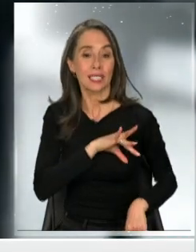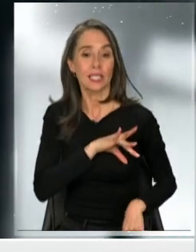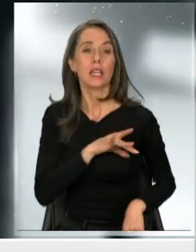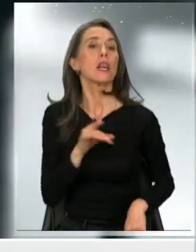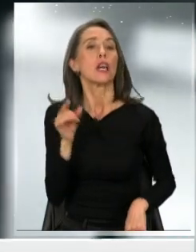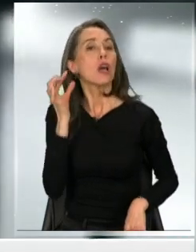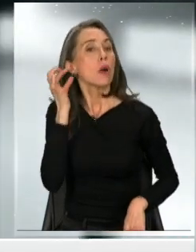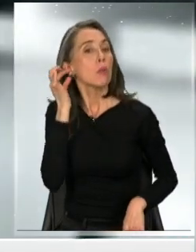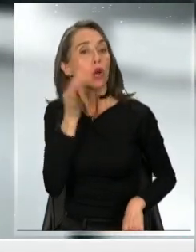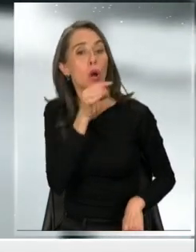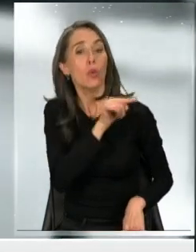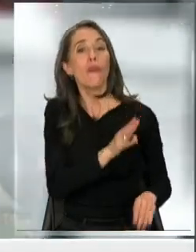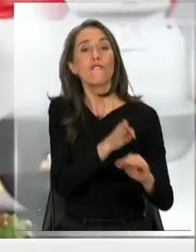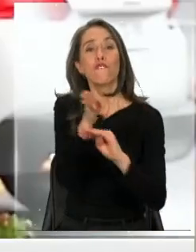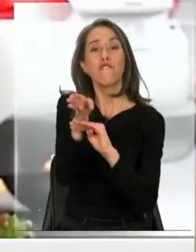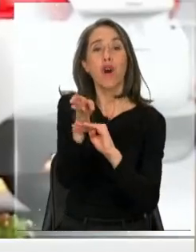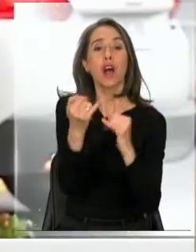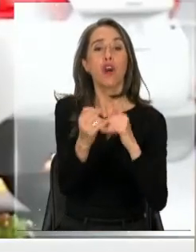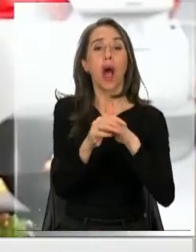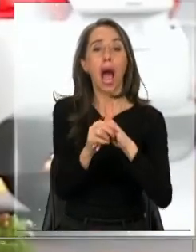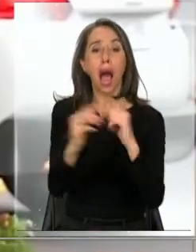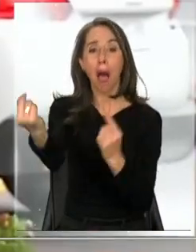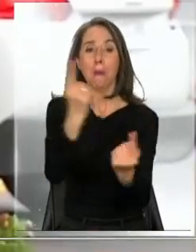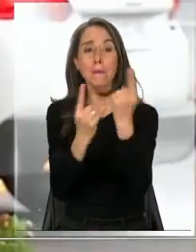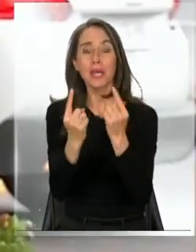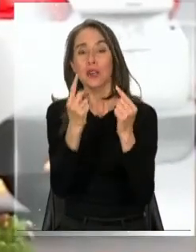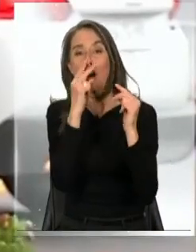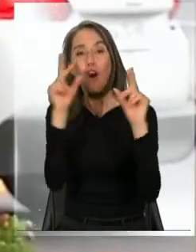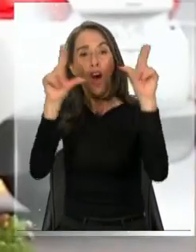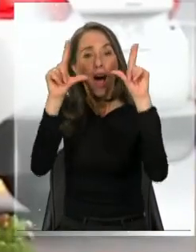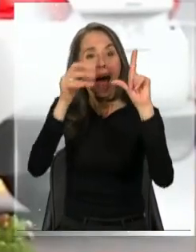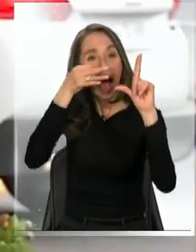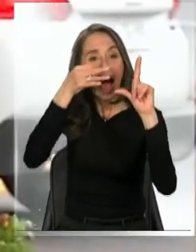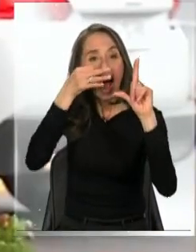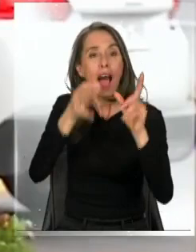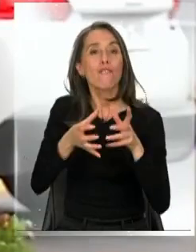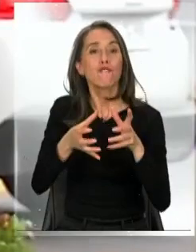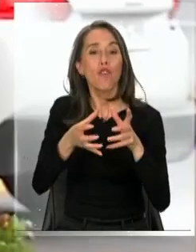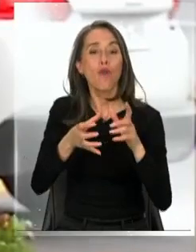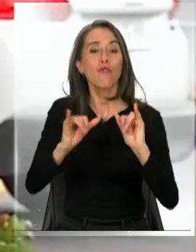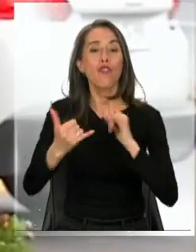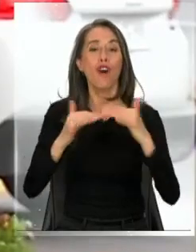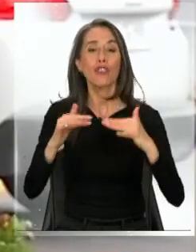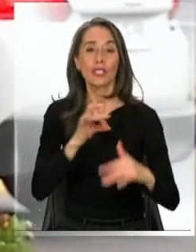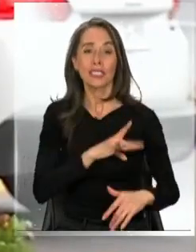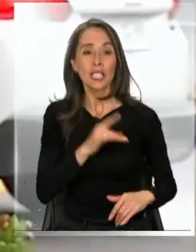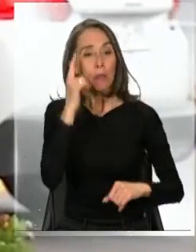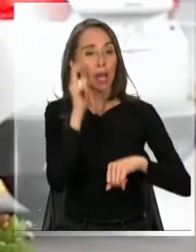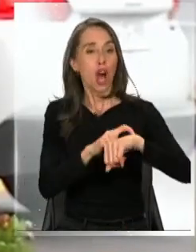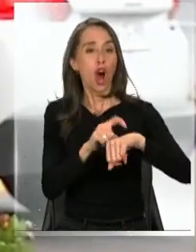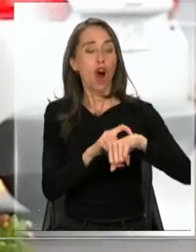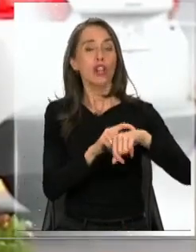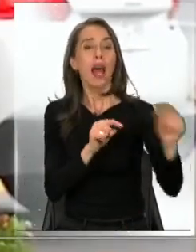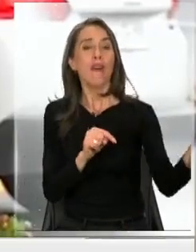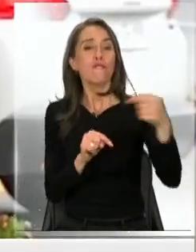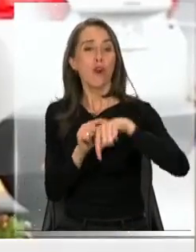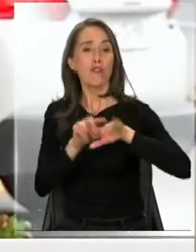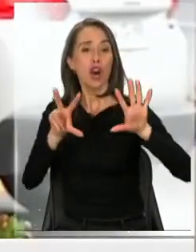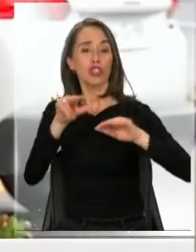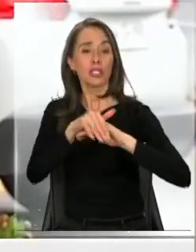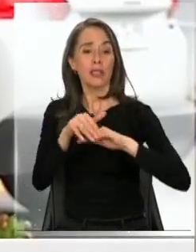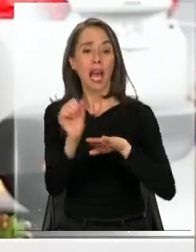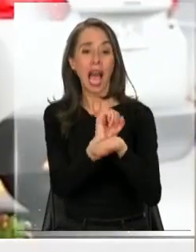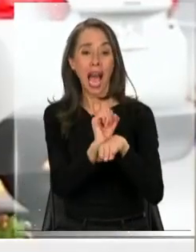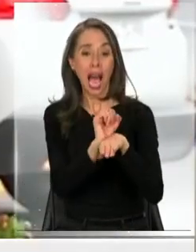Iba a ver el partido de Chile, se estaban juntando. Lo más insólito para nosotros es que fue en un horario que cualquiera podía ir retornando a la casa, fue a las 8 de la tarde. Llegan